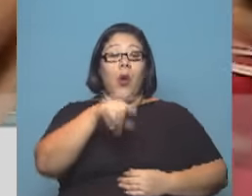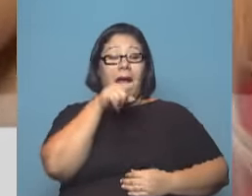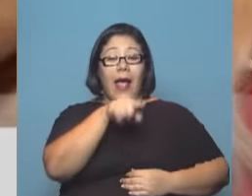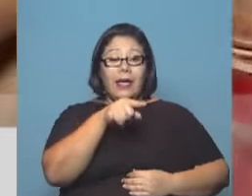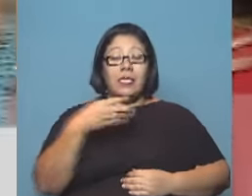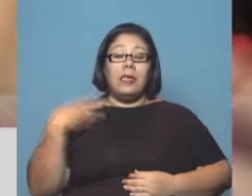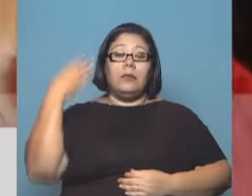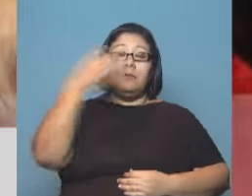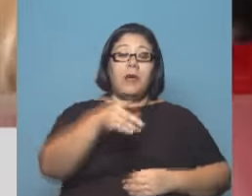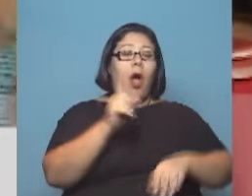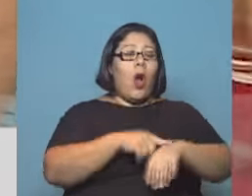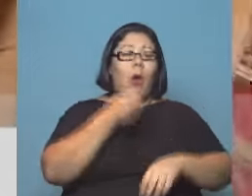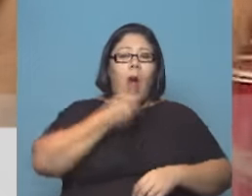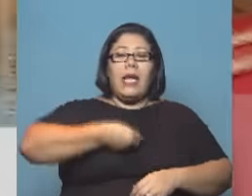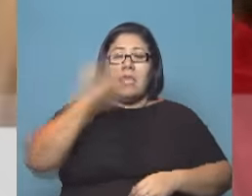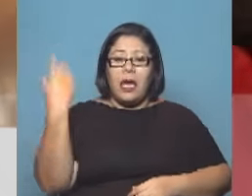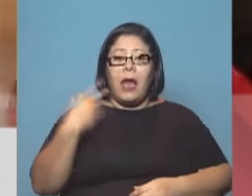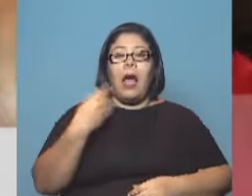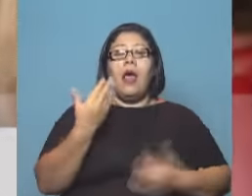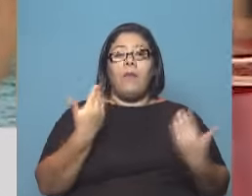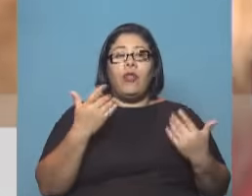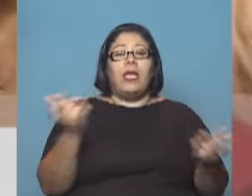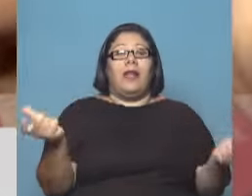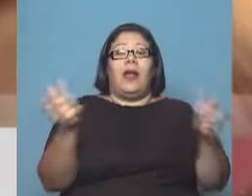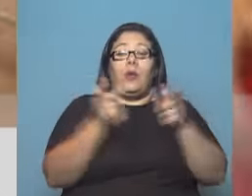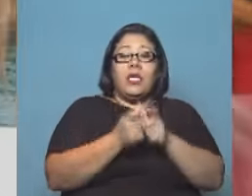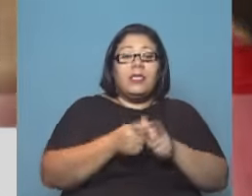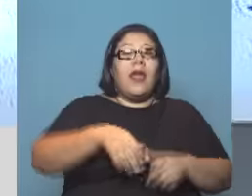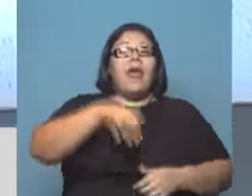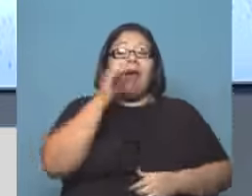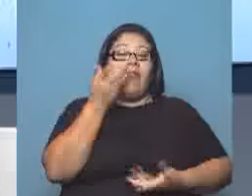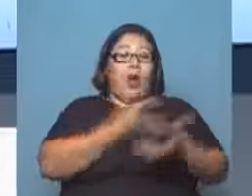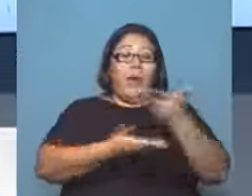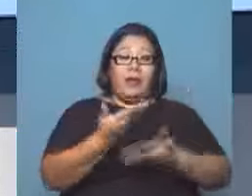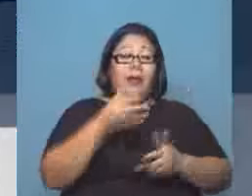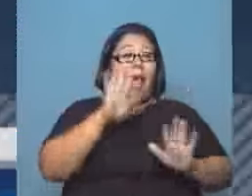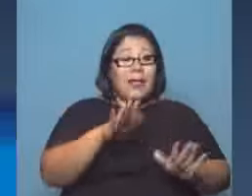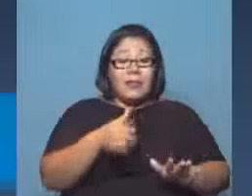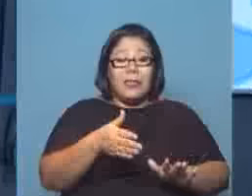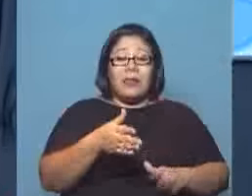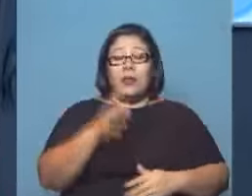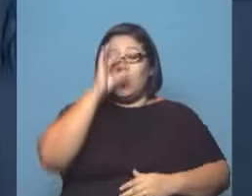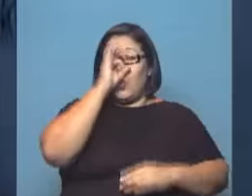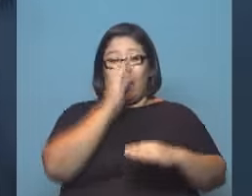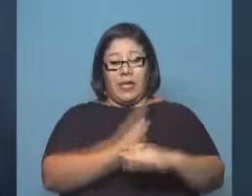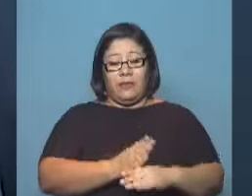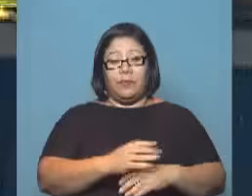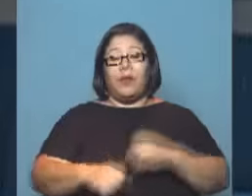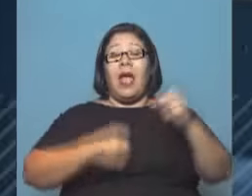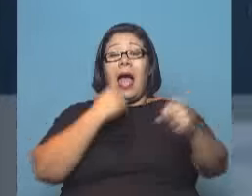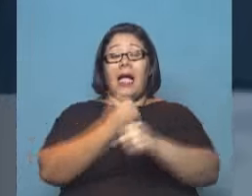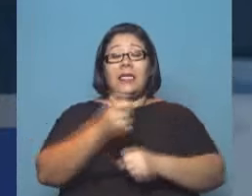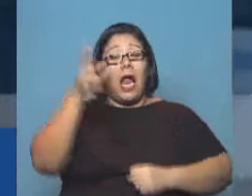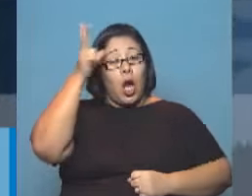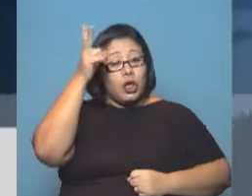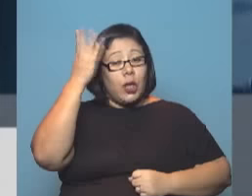encontrabas con colegas. Sin citarse, uno se encontraba, nunca más. Hasta el 8 de marzo, los años del Ditela